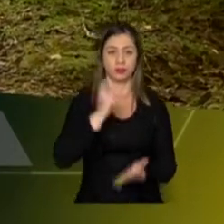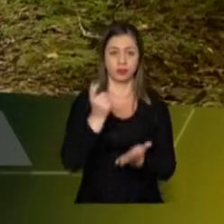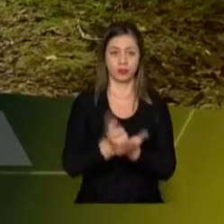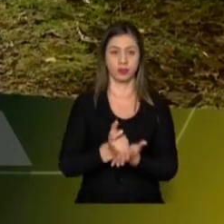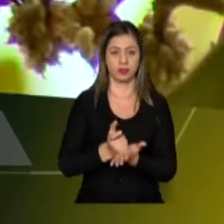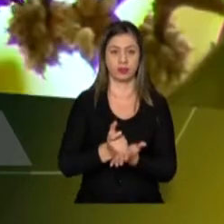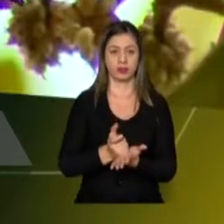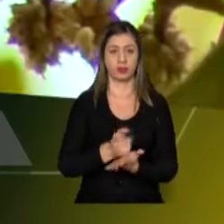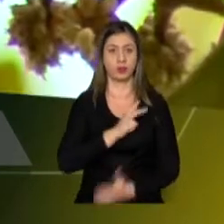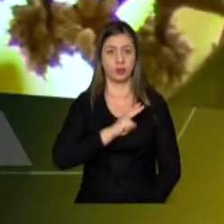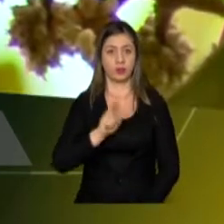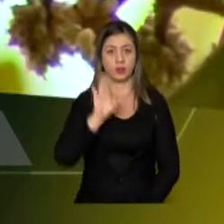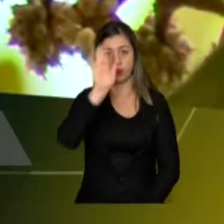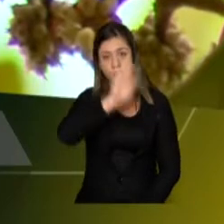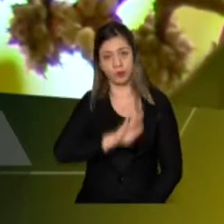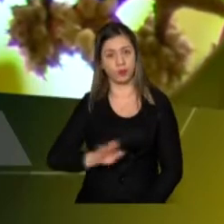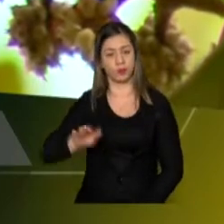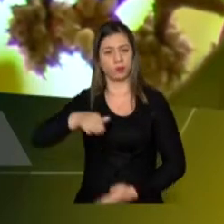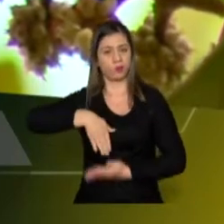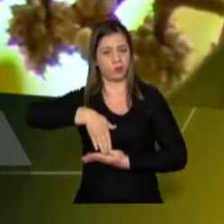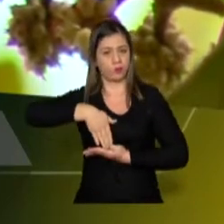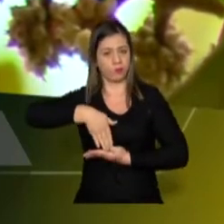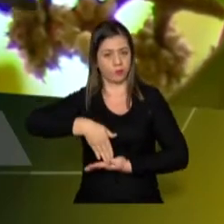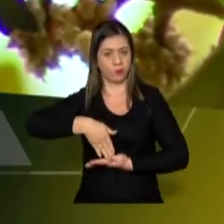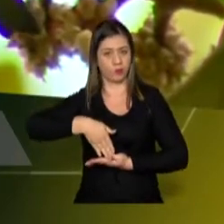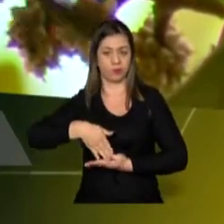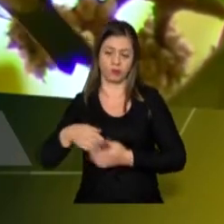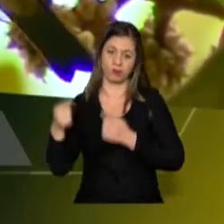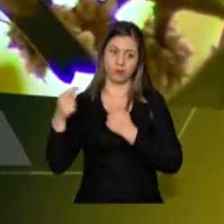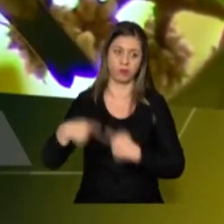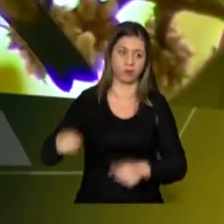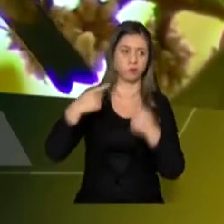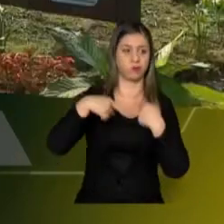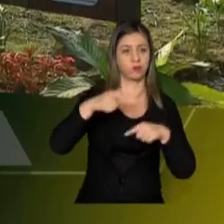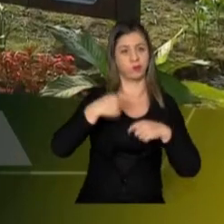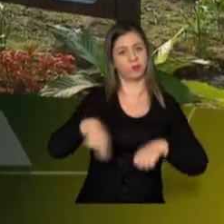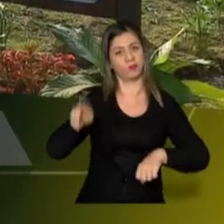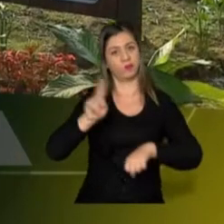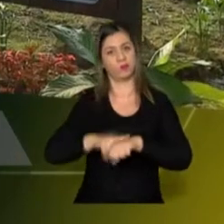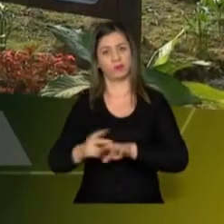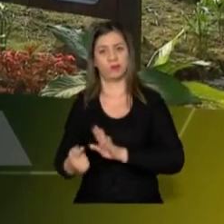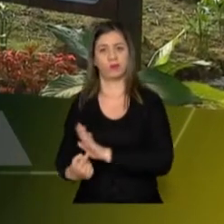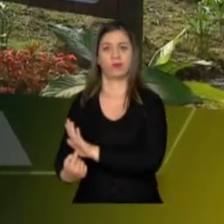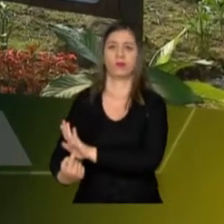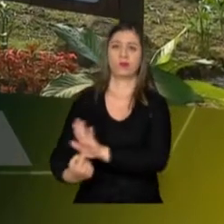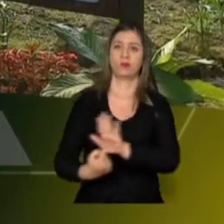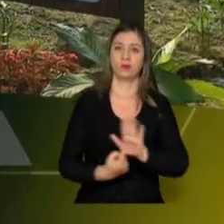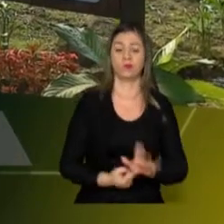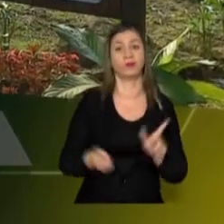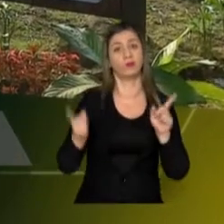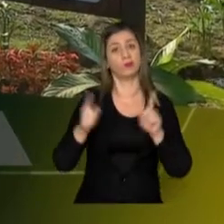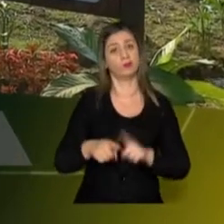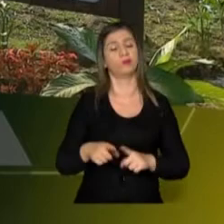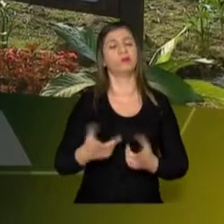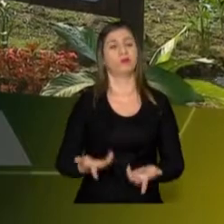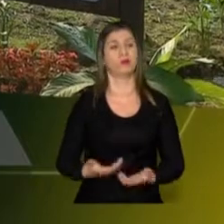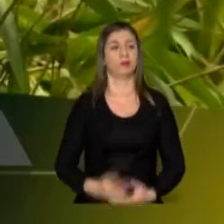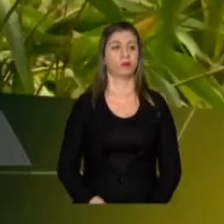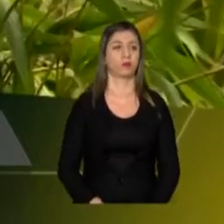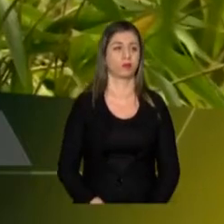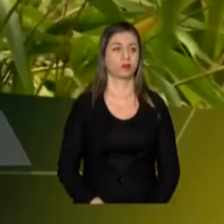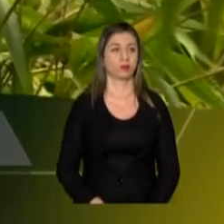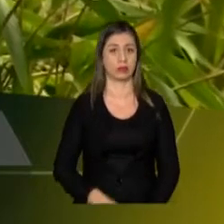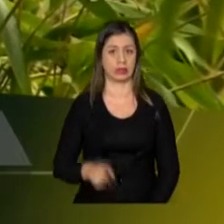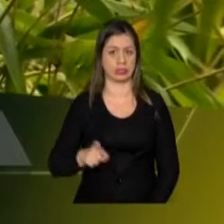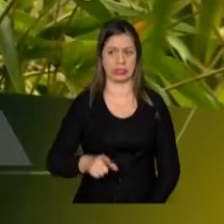el departamento se están posicionando como destinos de turismo de naturaleza. Uno no tiene que salir